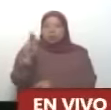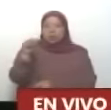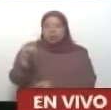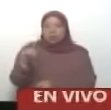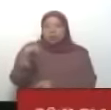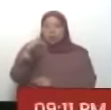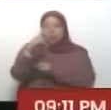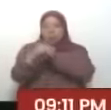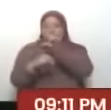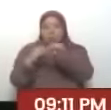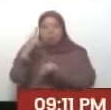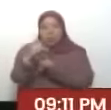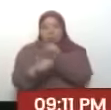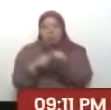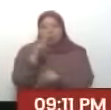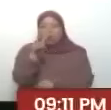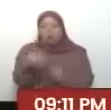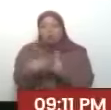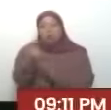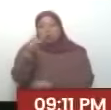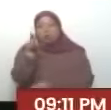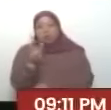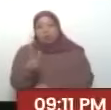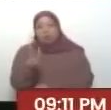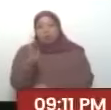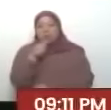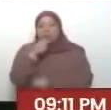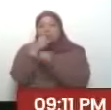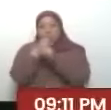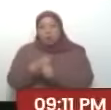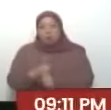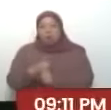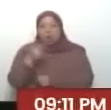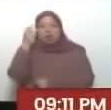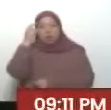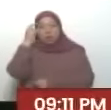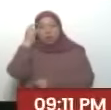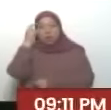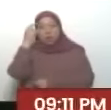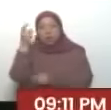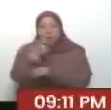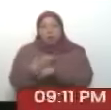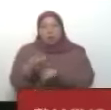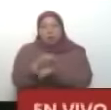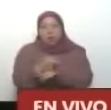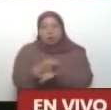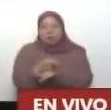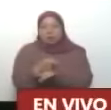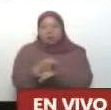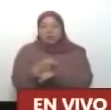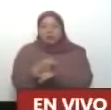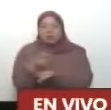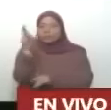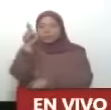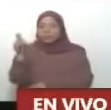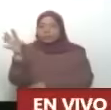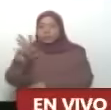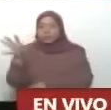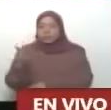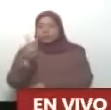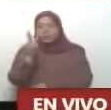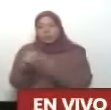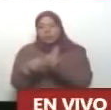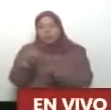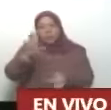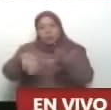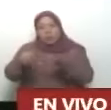tweets del año 2012, quien decía, espero que en algún día tengamos un gobernador en el Esequibo. Él lo decía ya en 2012,